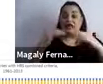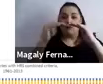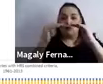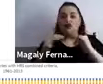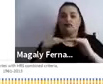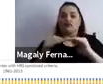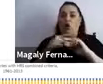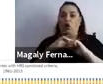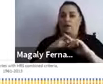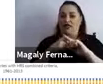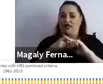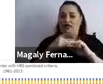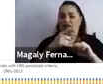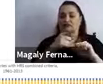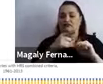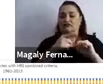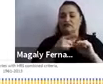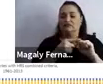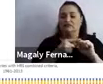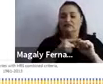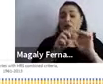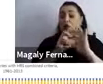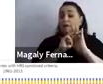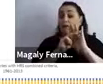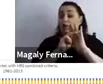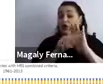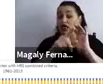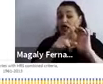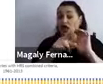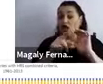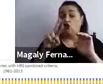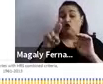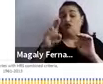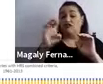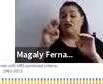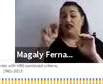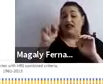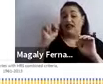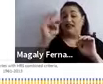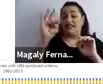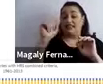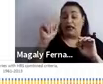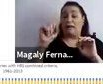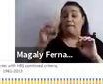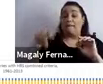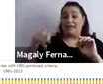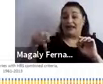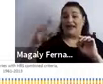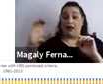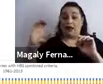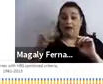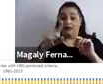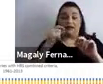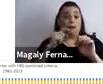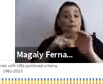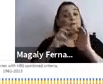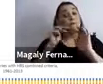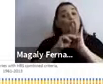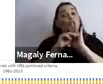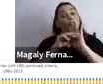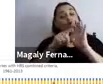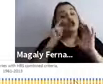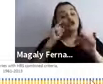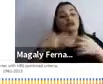son. Estos modelos tienen una renta per cápita por encima de la media y no pueden ser modelos factibles de